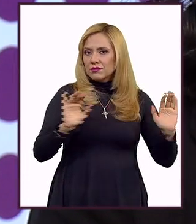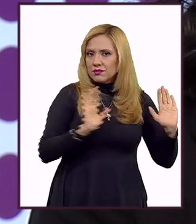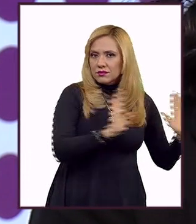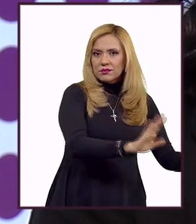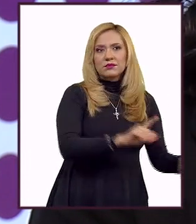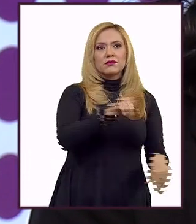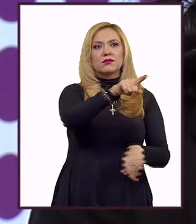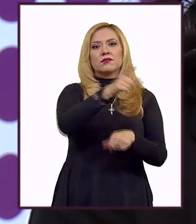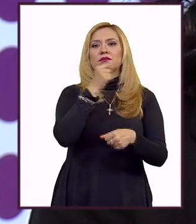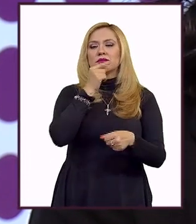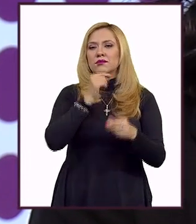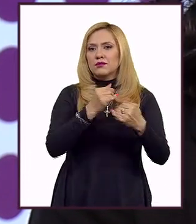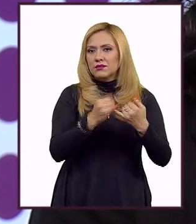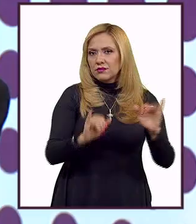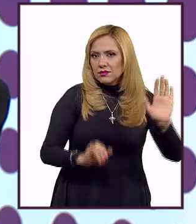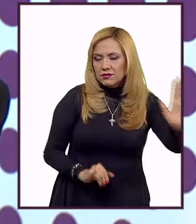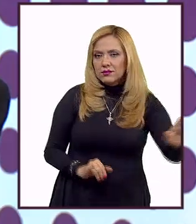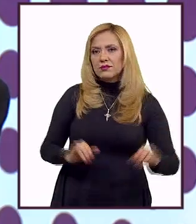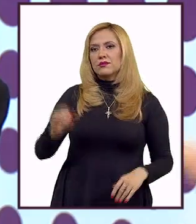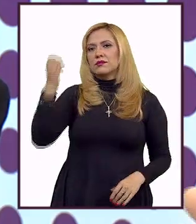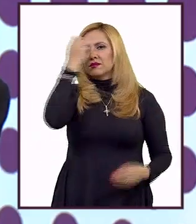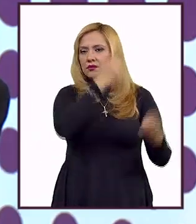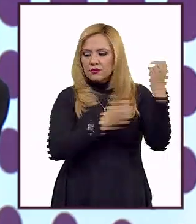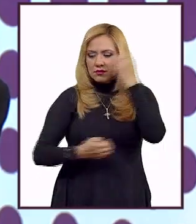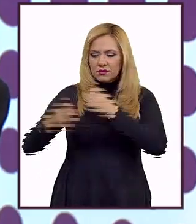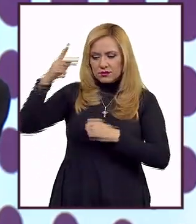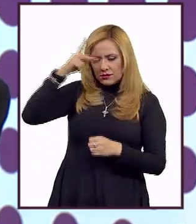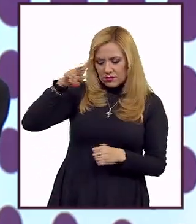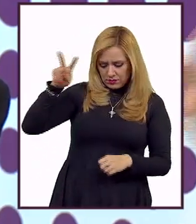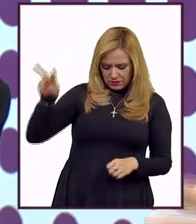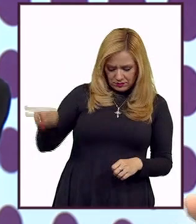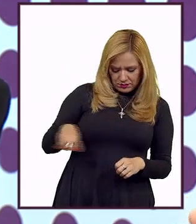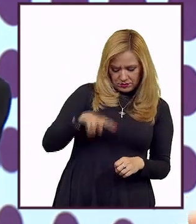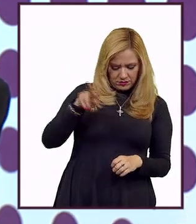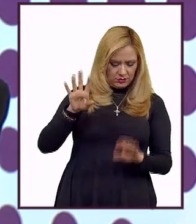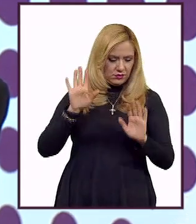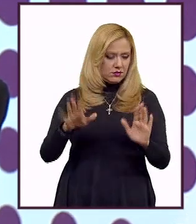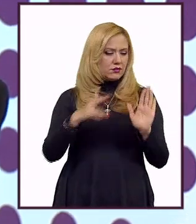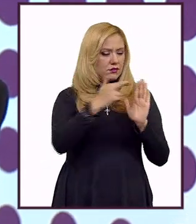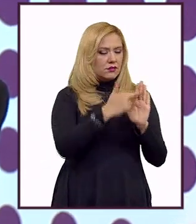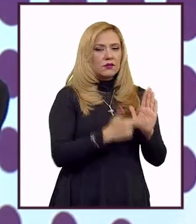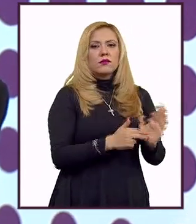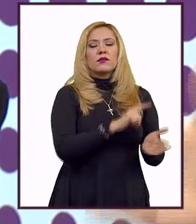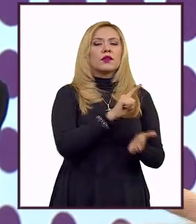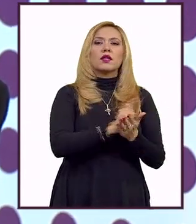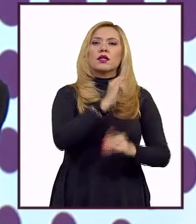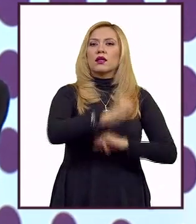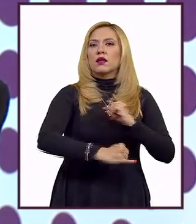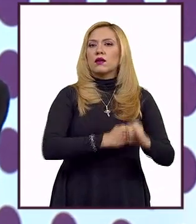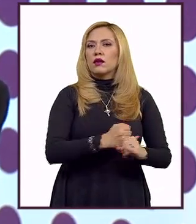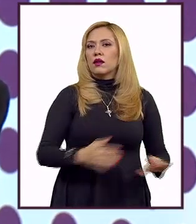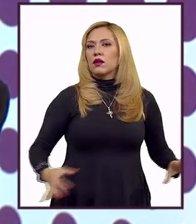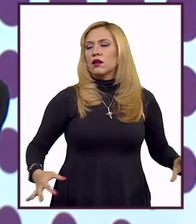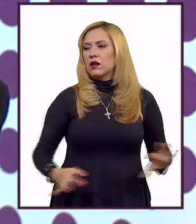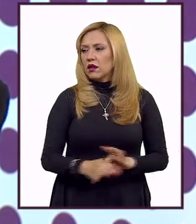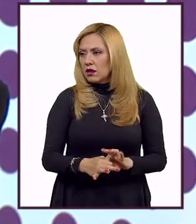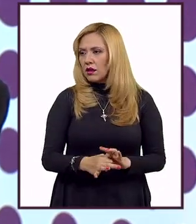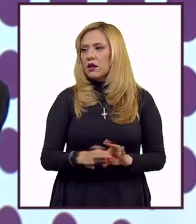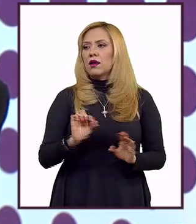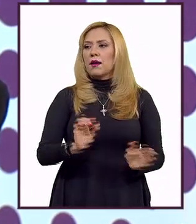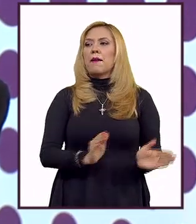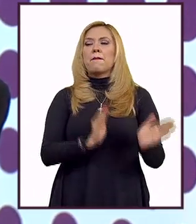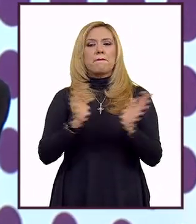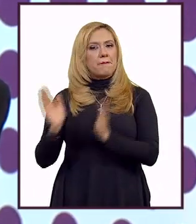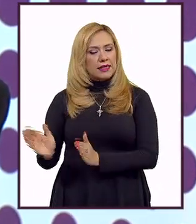y realizar sus análisis médicos psicológicos conforme a ciertos estándares internacionales que platicaremos un poquito